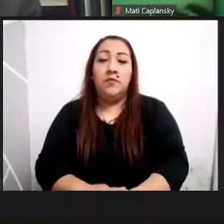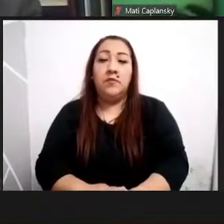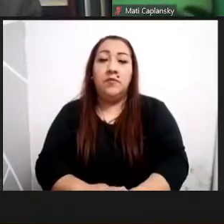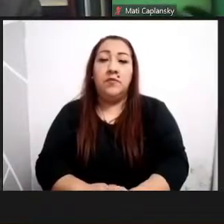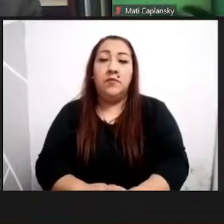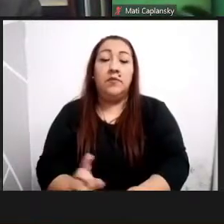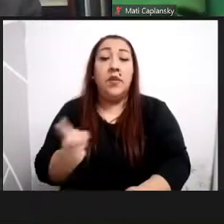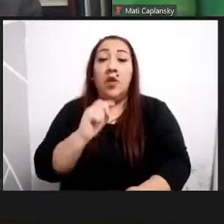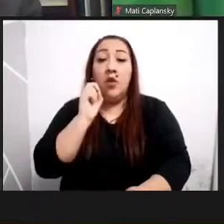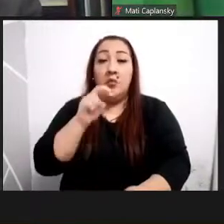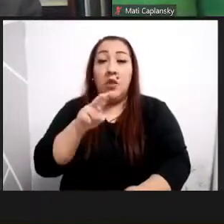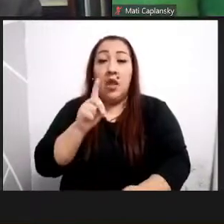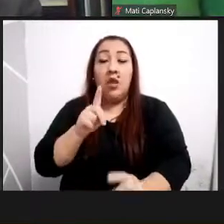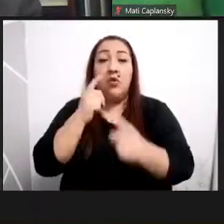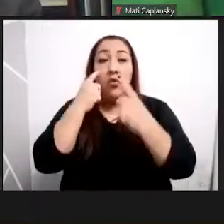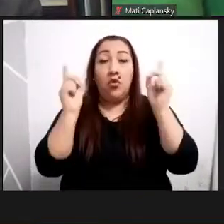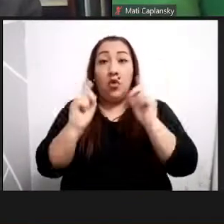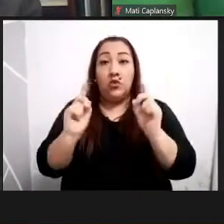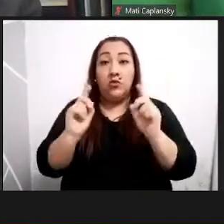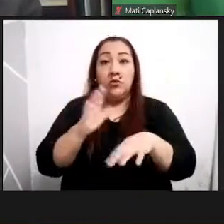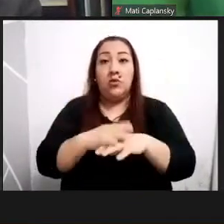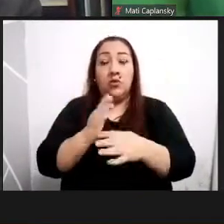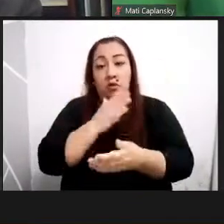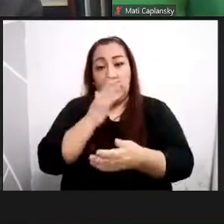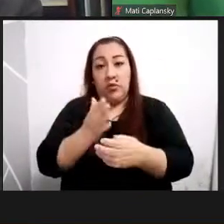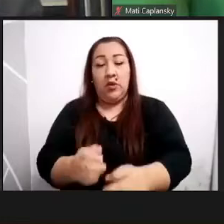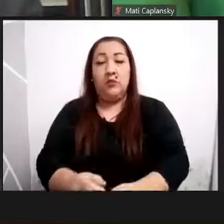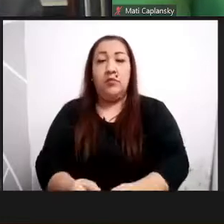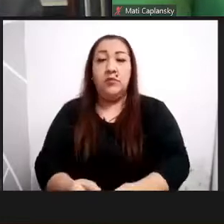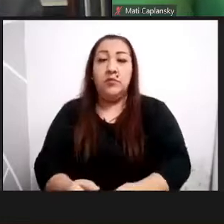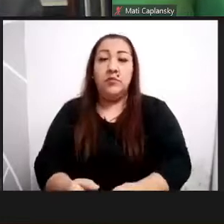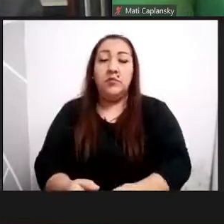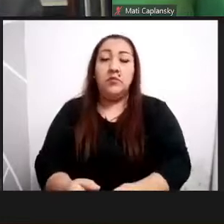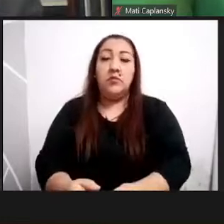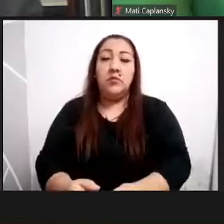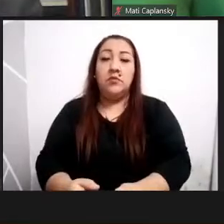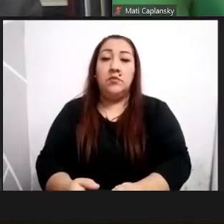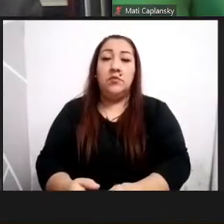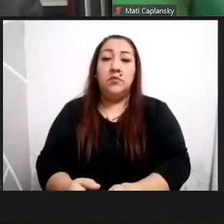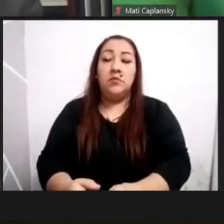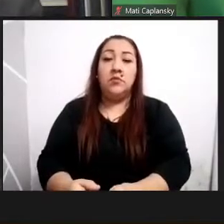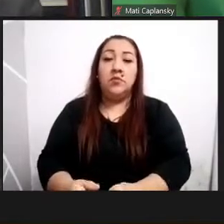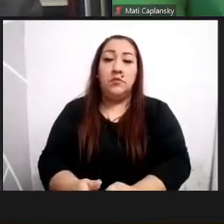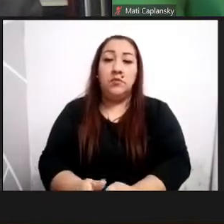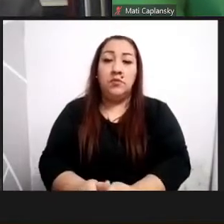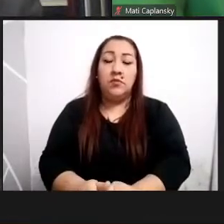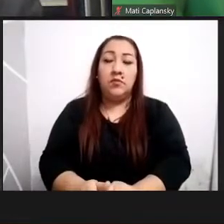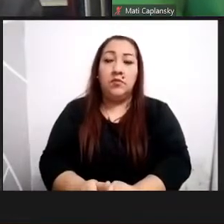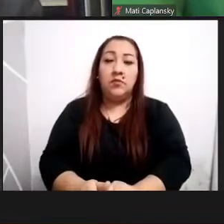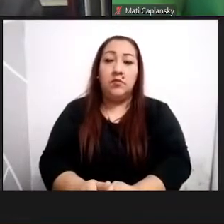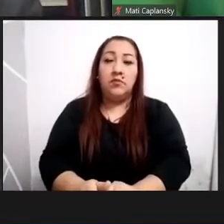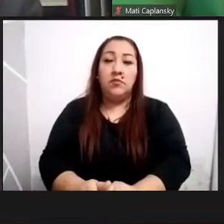sería el peor error del ombudsman, el hablar a la ligera y sin conocimiento de causa. Yo creo que